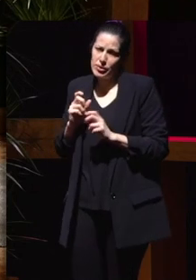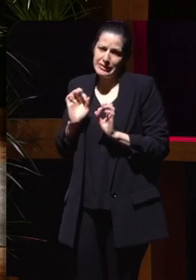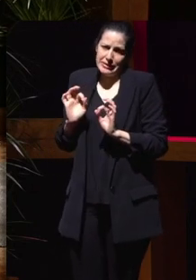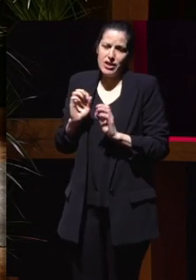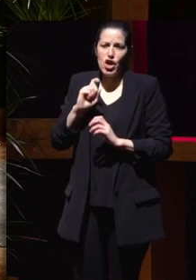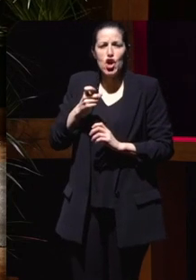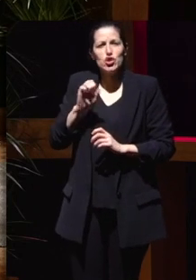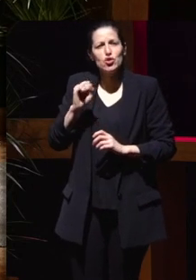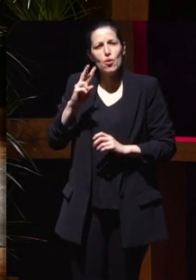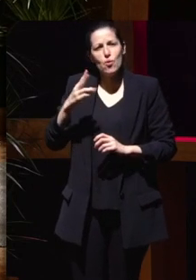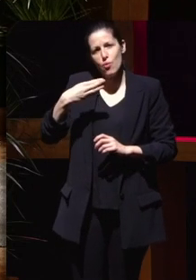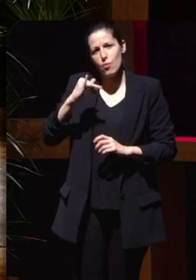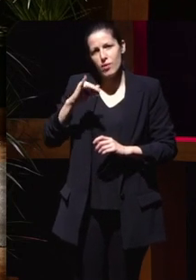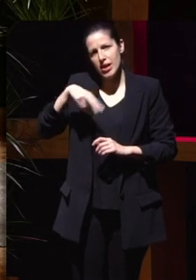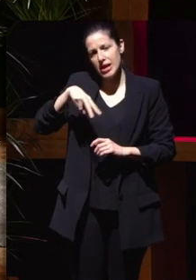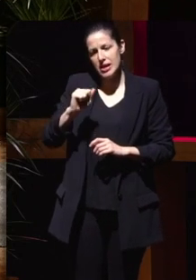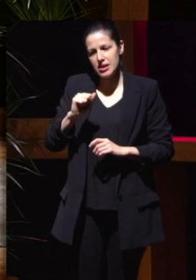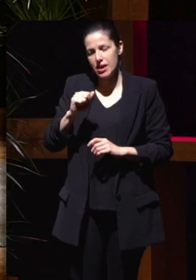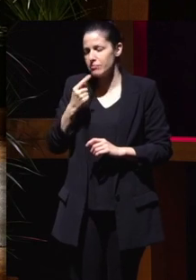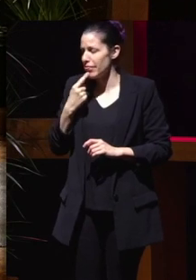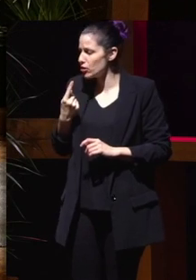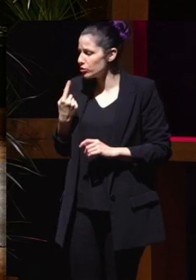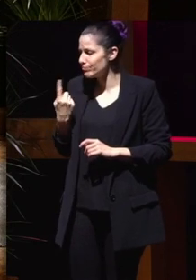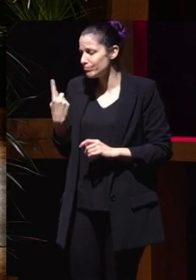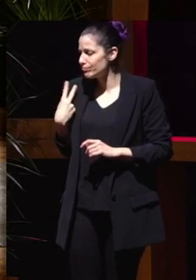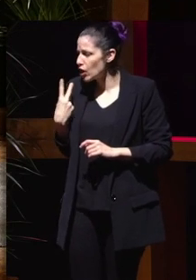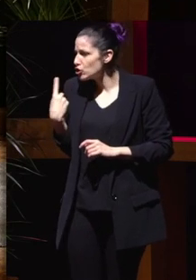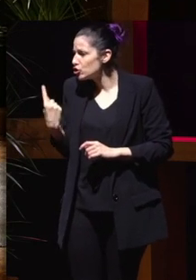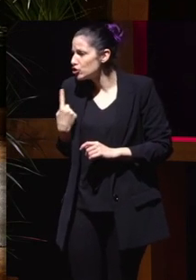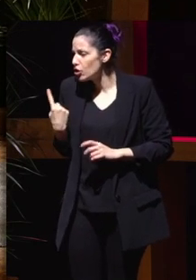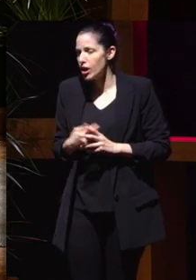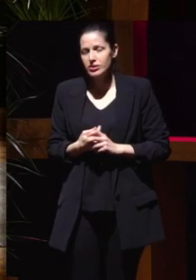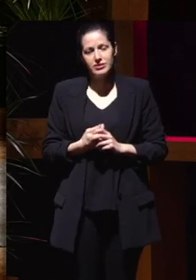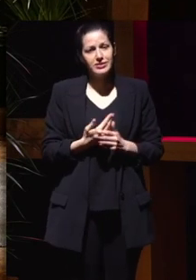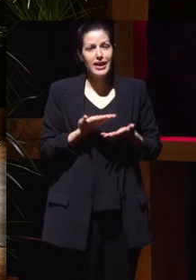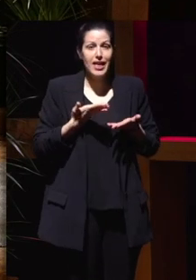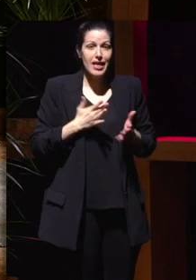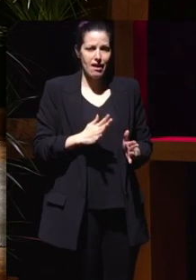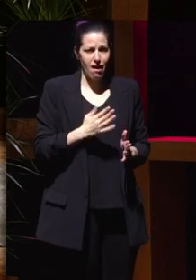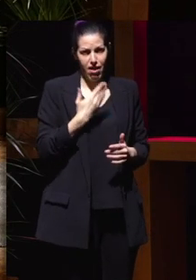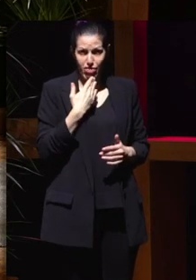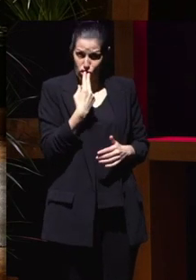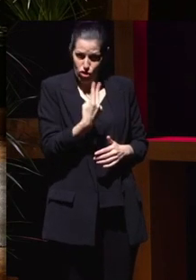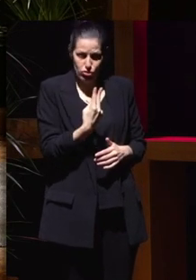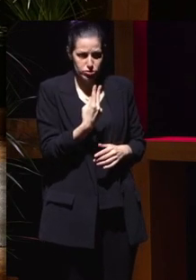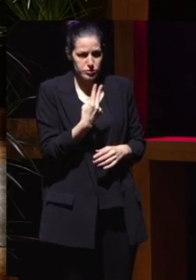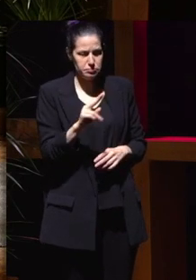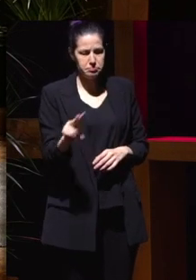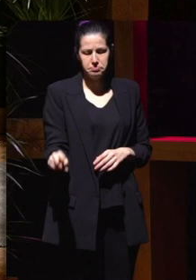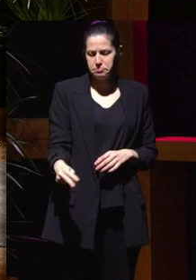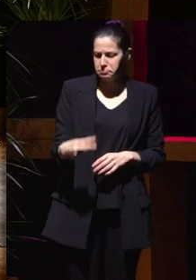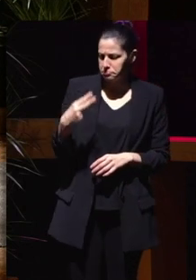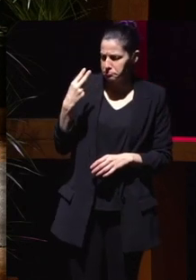ya estamos solas y araña filia que tenía dos gusanos algo mirome